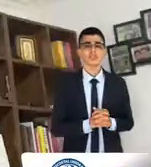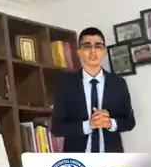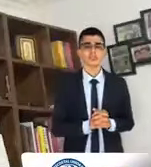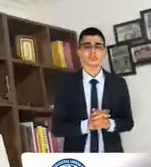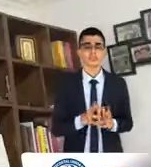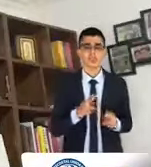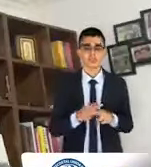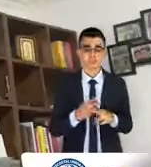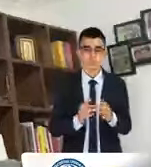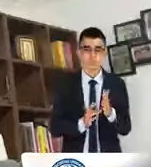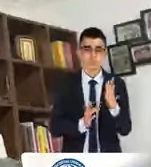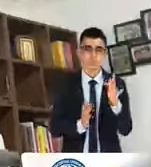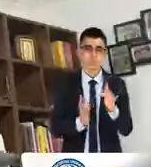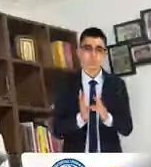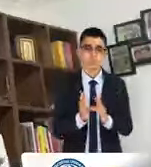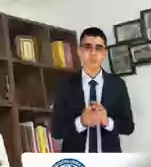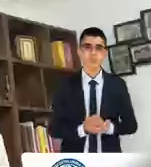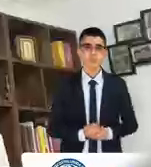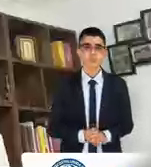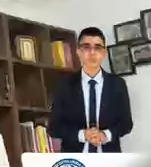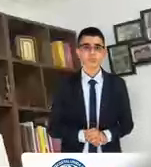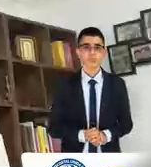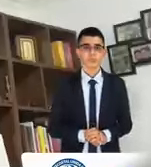En estas escrituras a veces surgen cosas